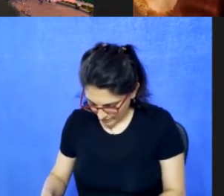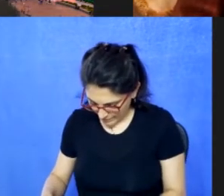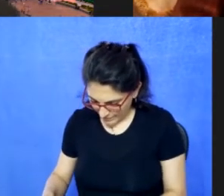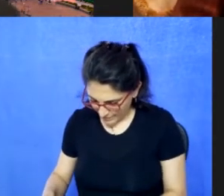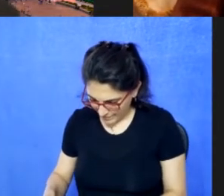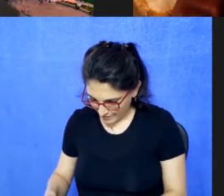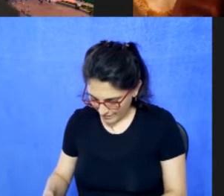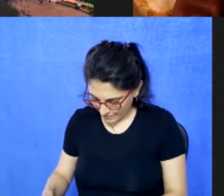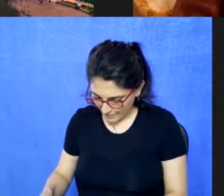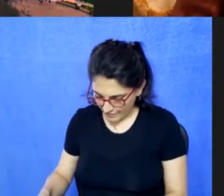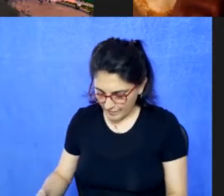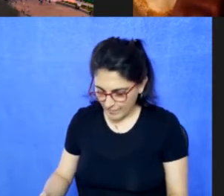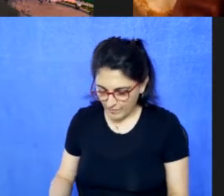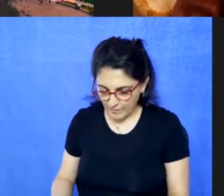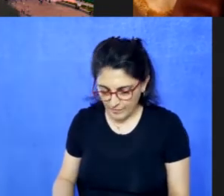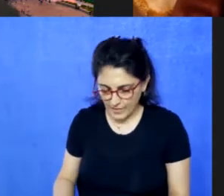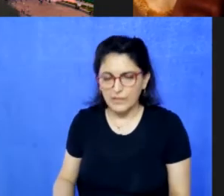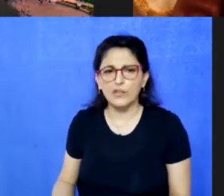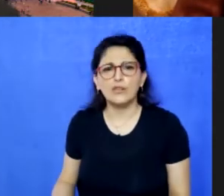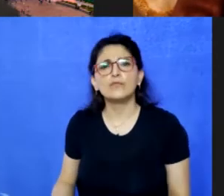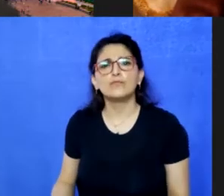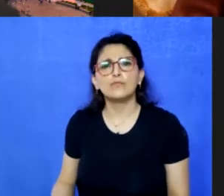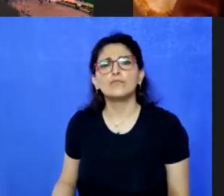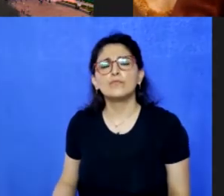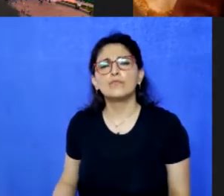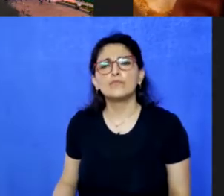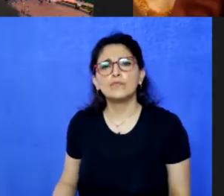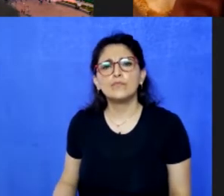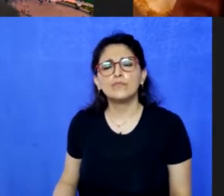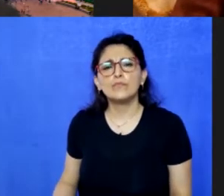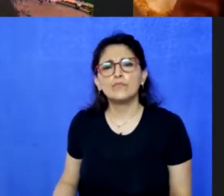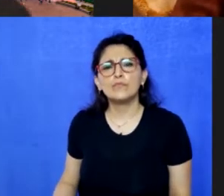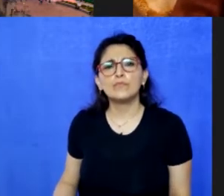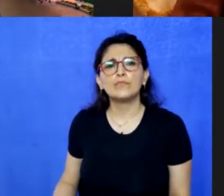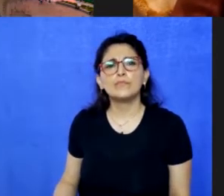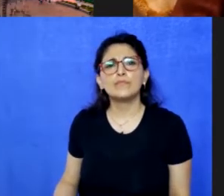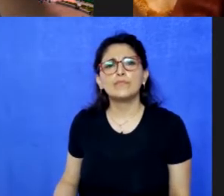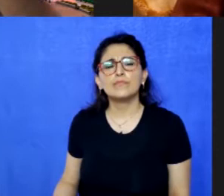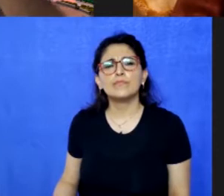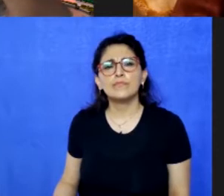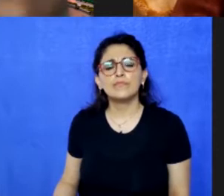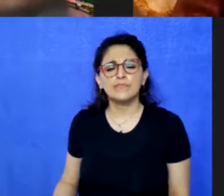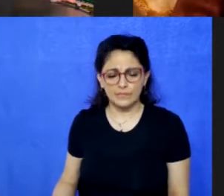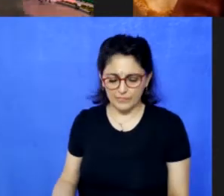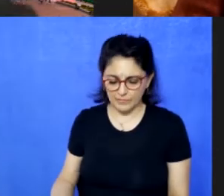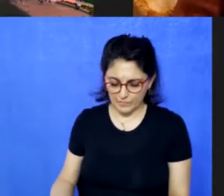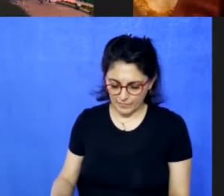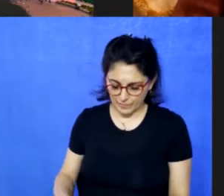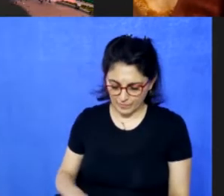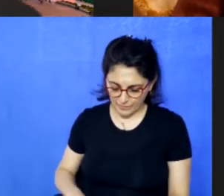y hasta se corta de la misma manera. Sí, se corta para el largo, pero ¿qué pasa? Que vos en Buenos Aires